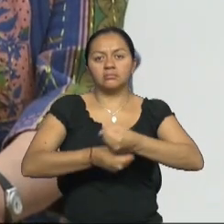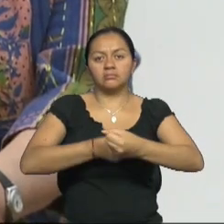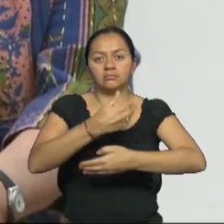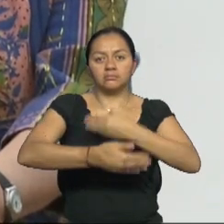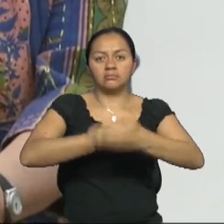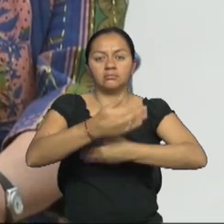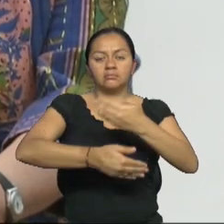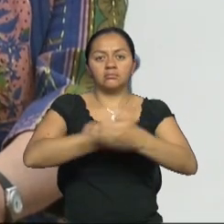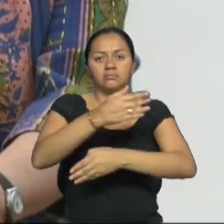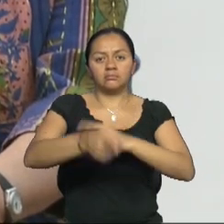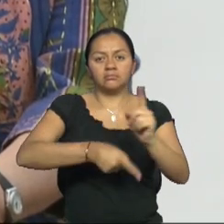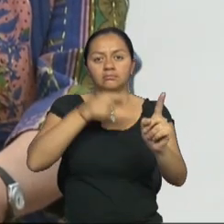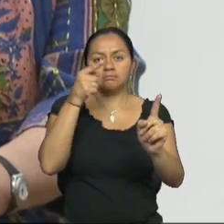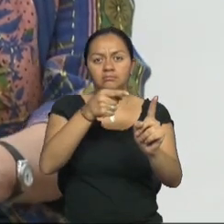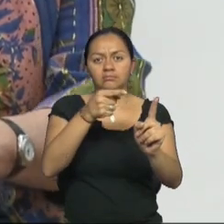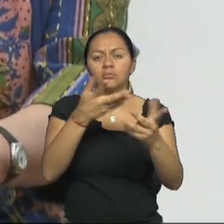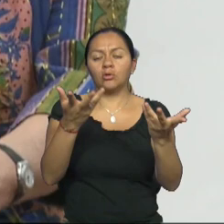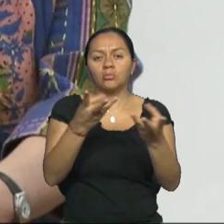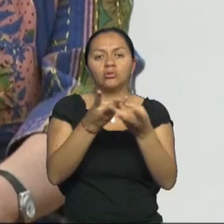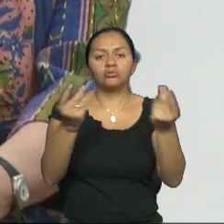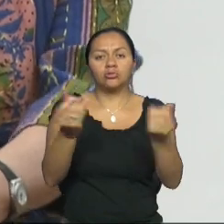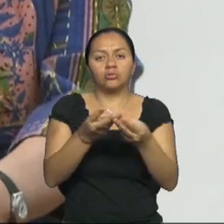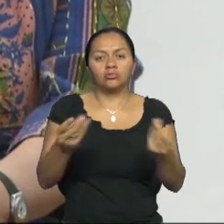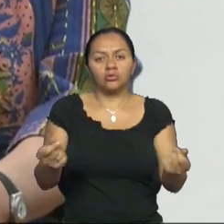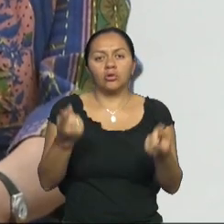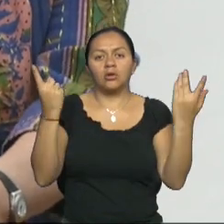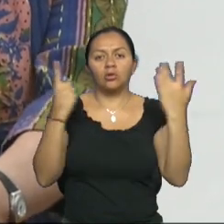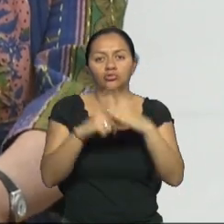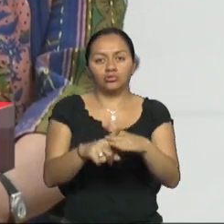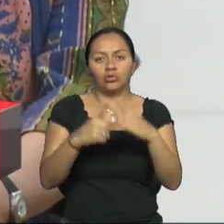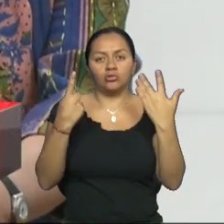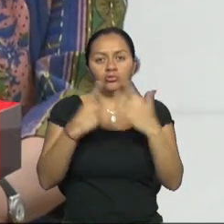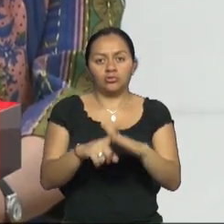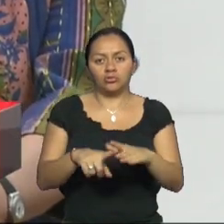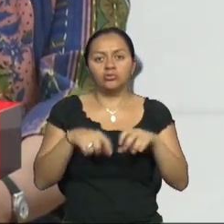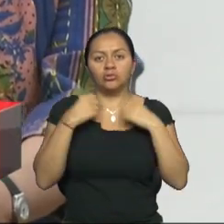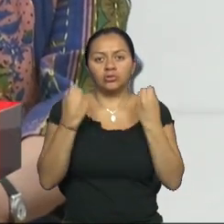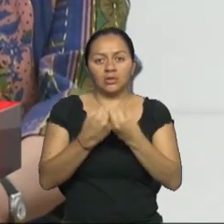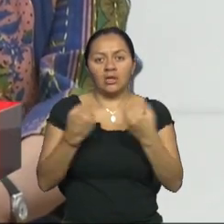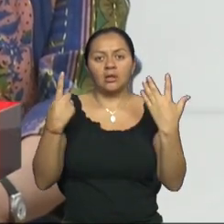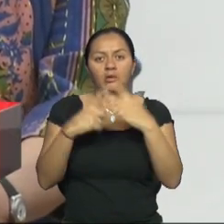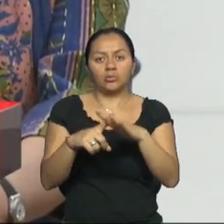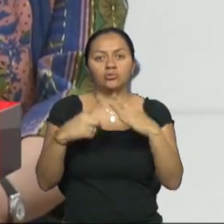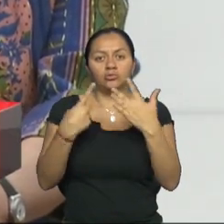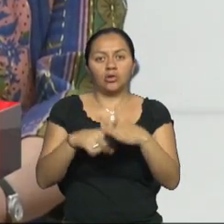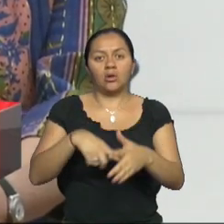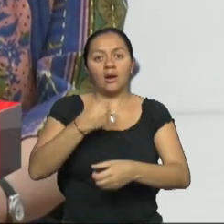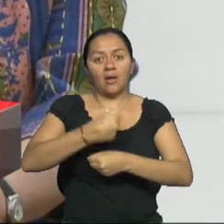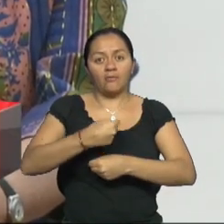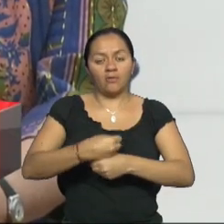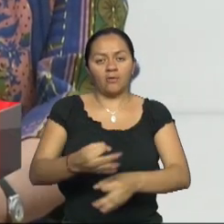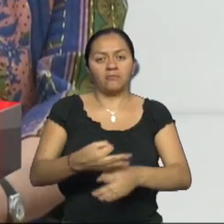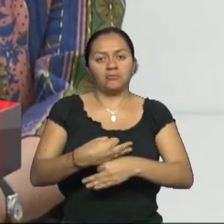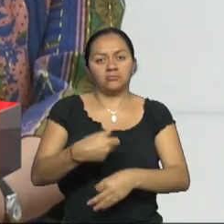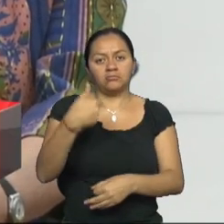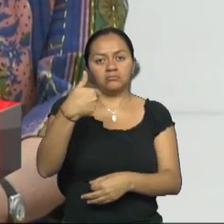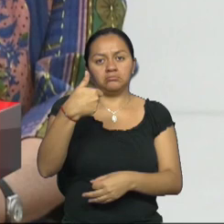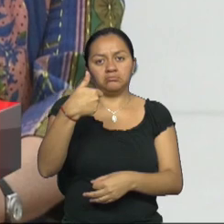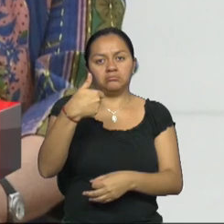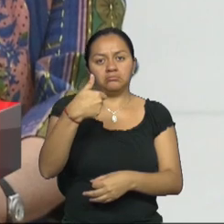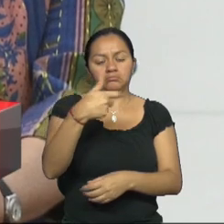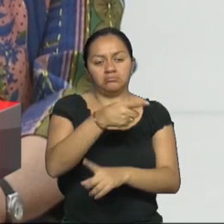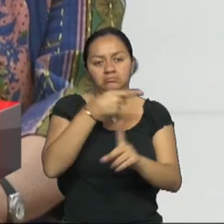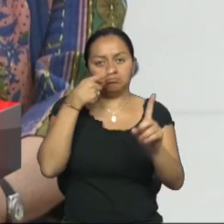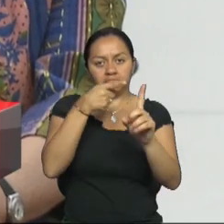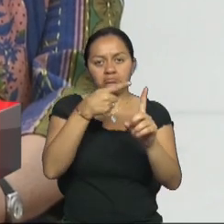y se dirige bastante también a lo que es la inclusión social y laboral. y funciona bastante bien, con mucho